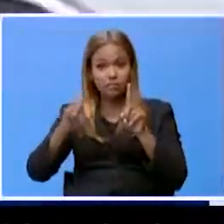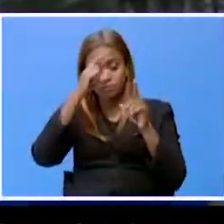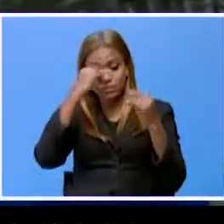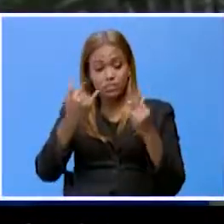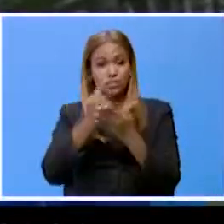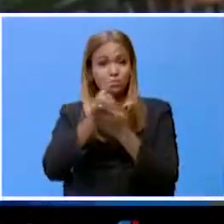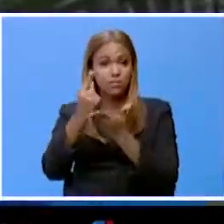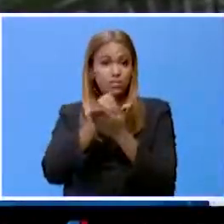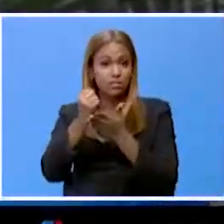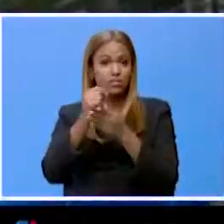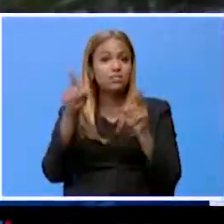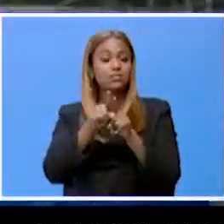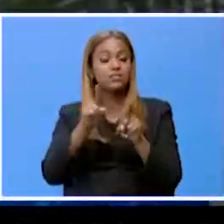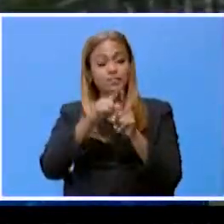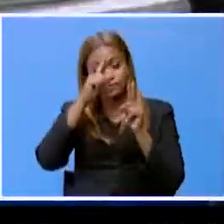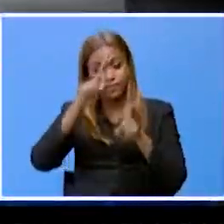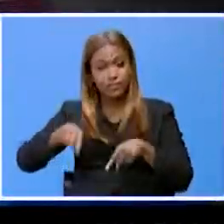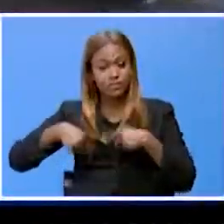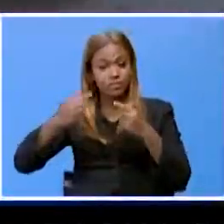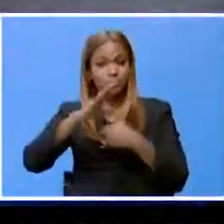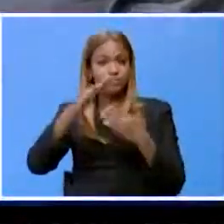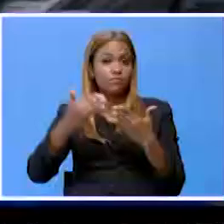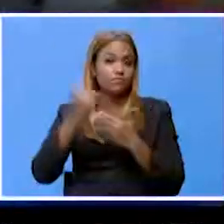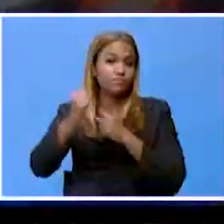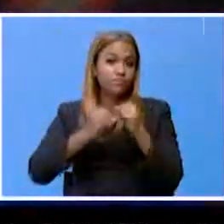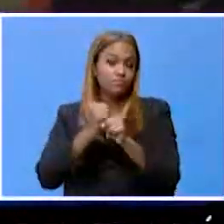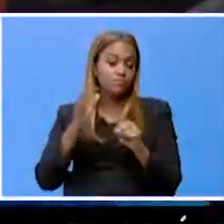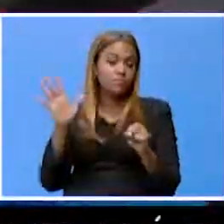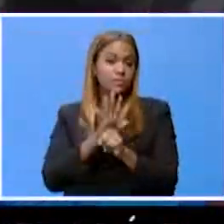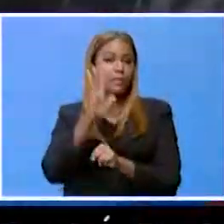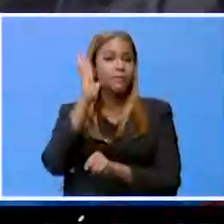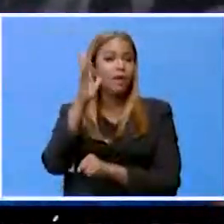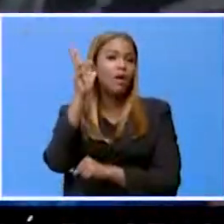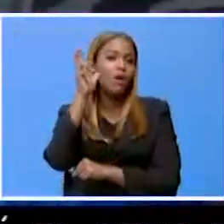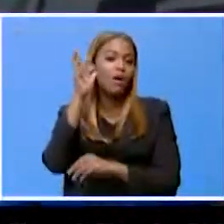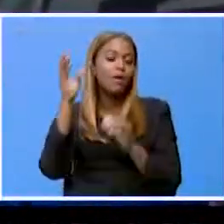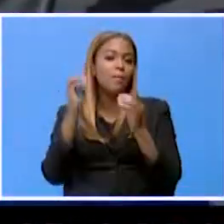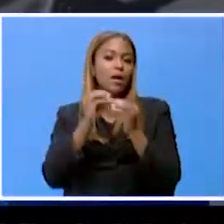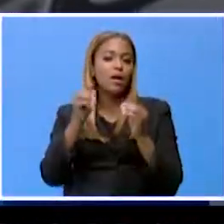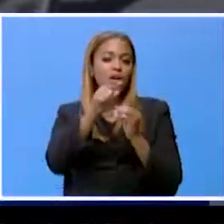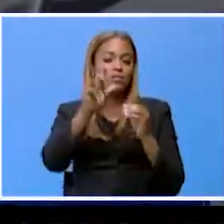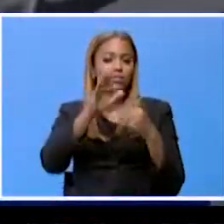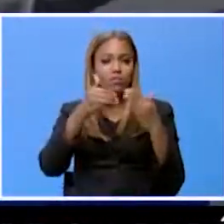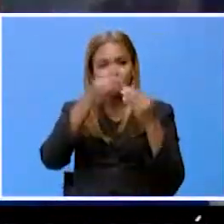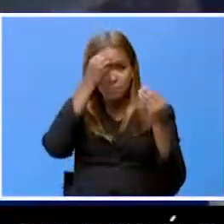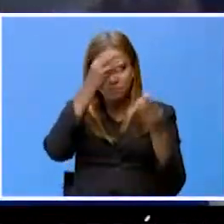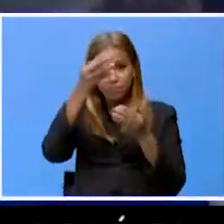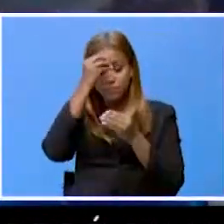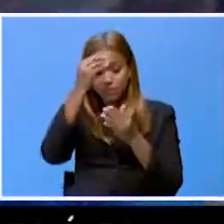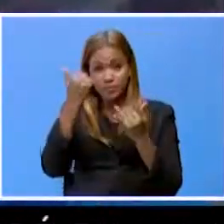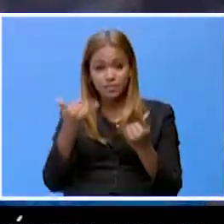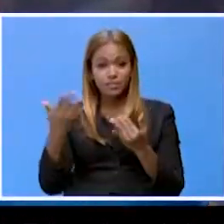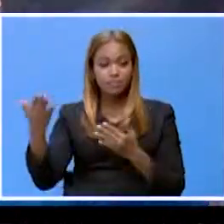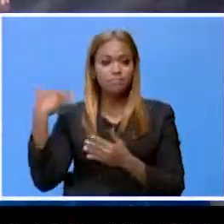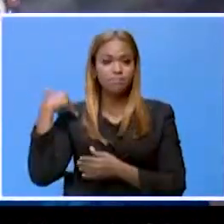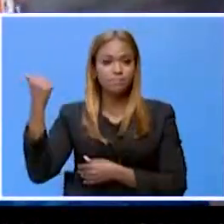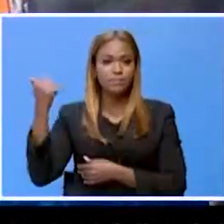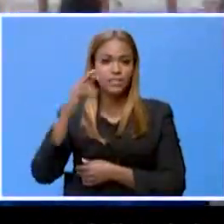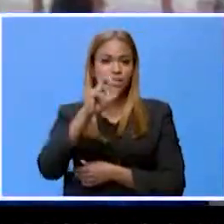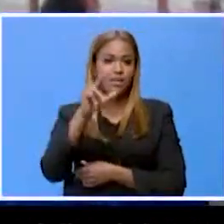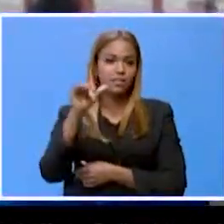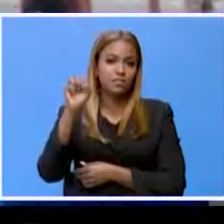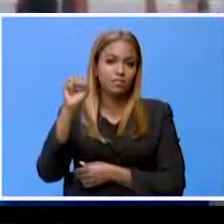de esta Semana Mayor, sino durante todo el año. Vamos a escuchar parte de las declaraciones del general